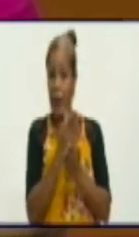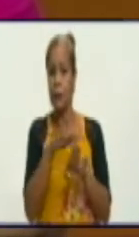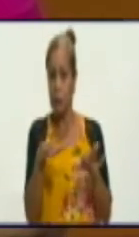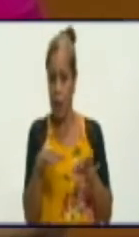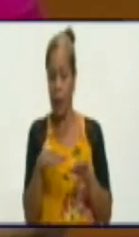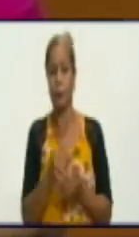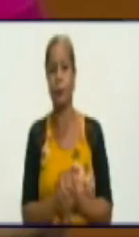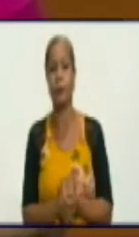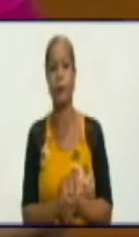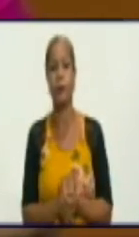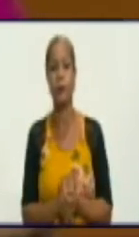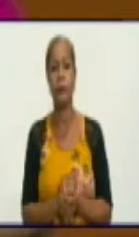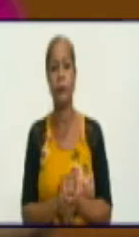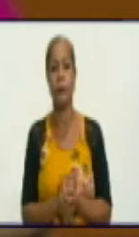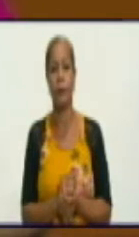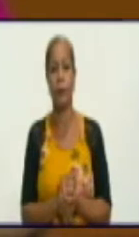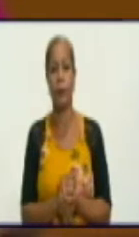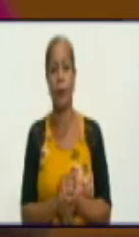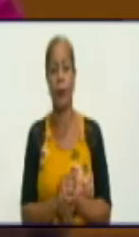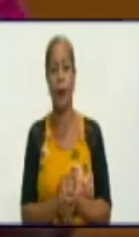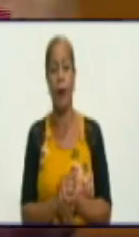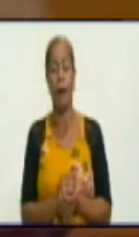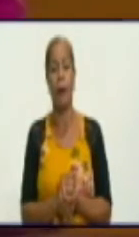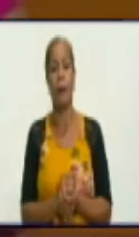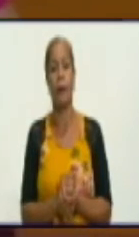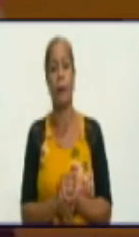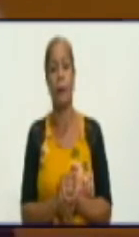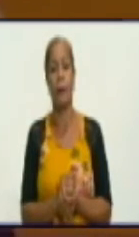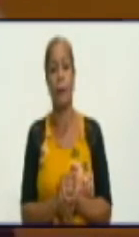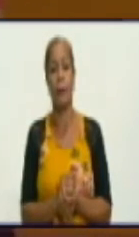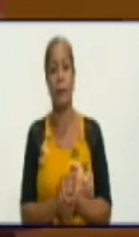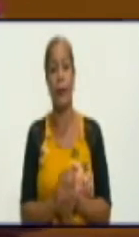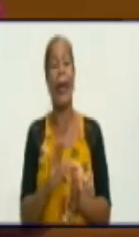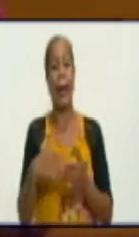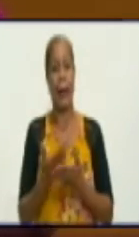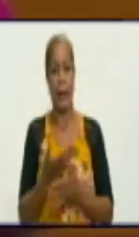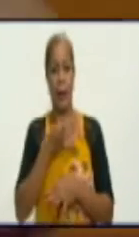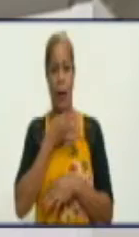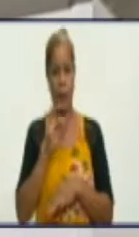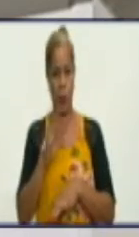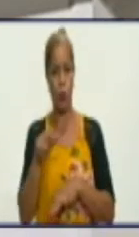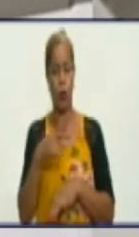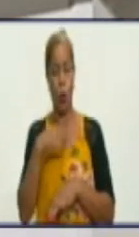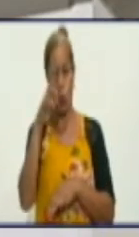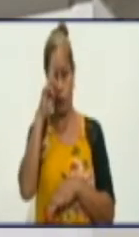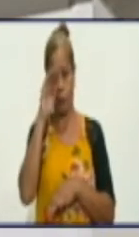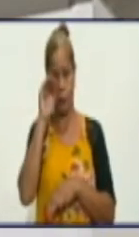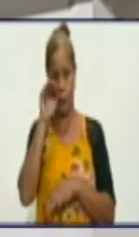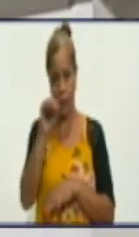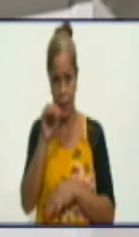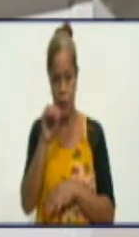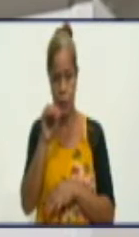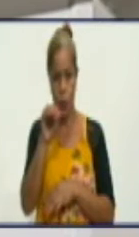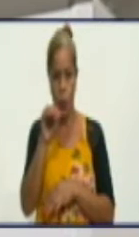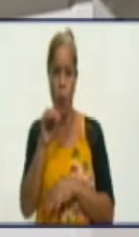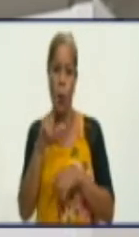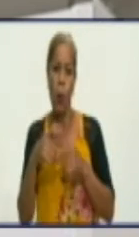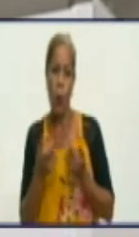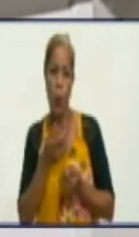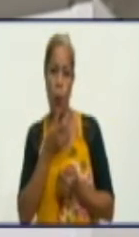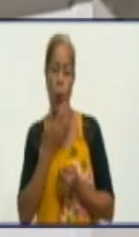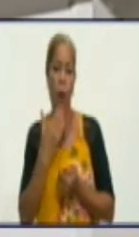que generalmente ya las personas van a estar, porque por ejemplo, yo ingreso como sospechoso y mis contactos ingresan porque eso, pero ya inmediatamente que